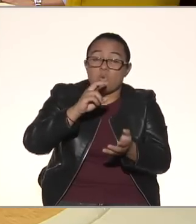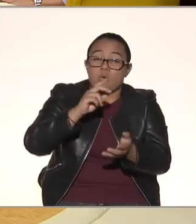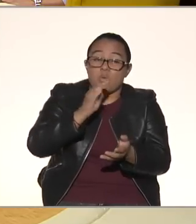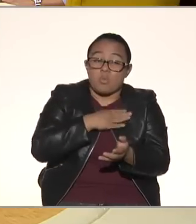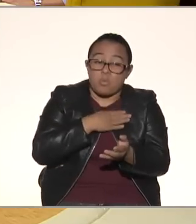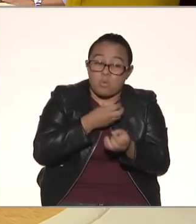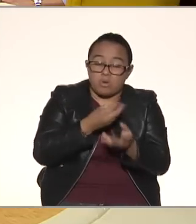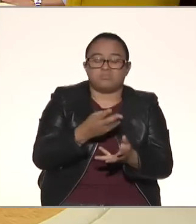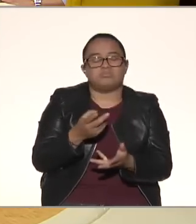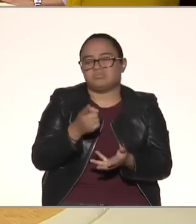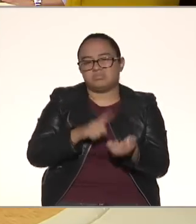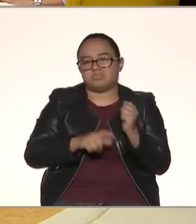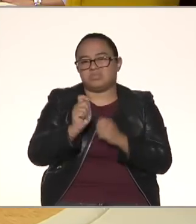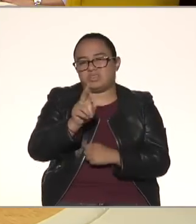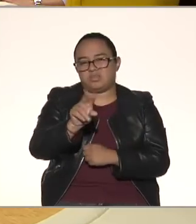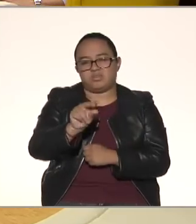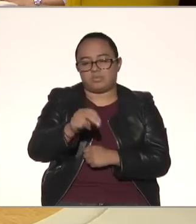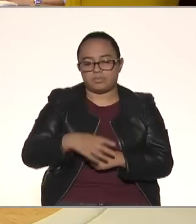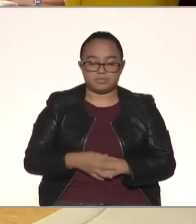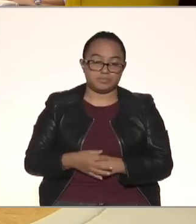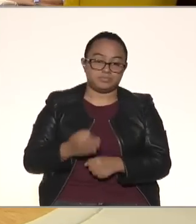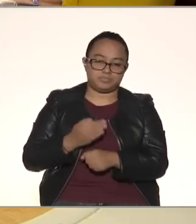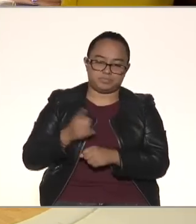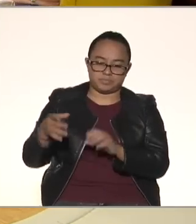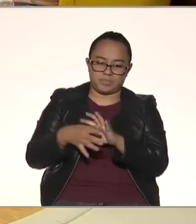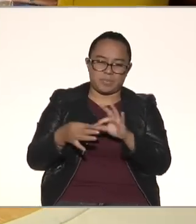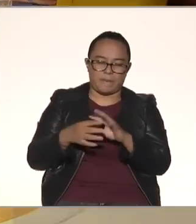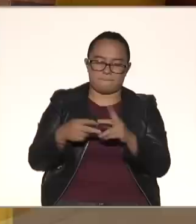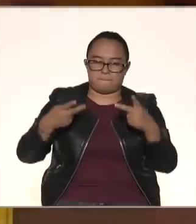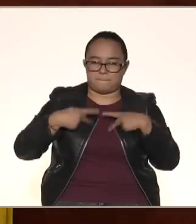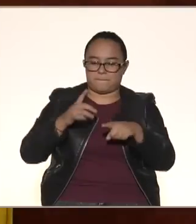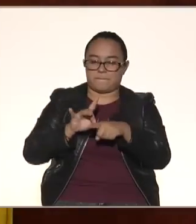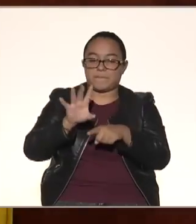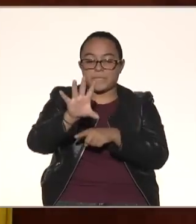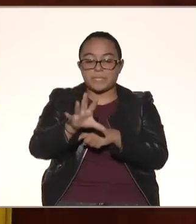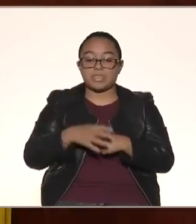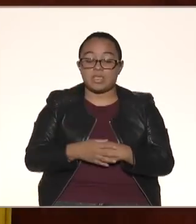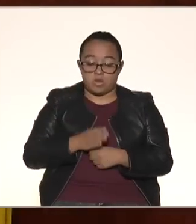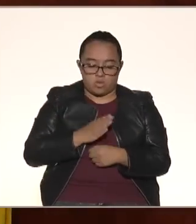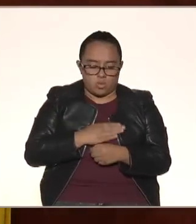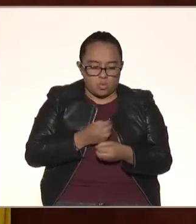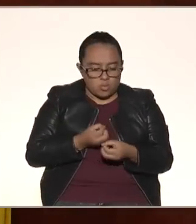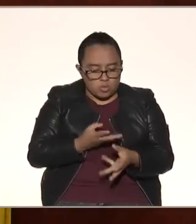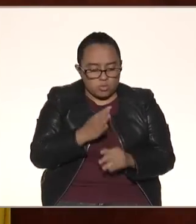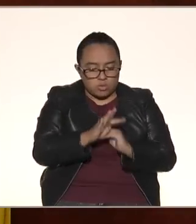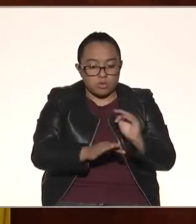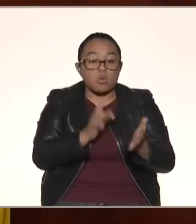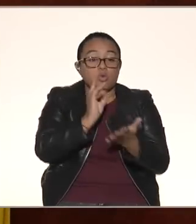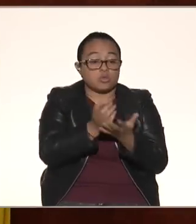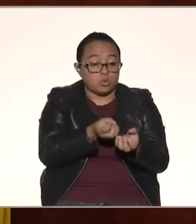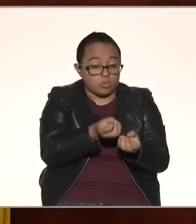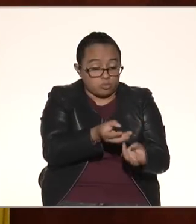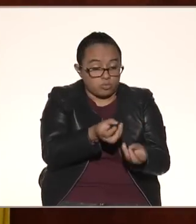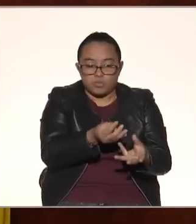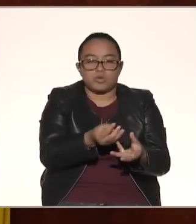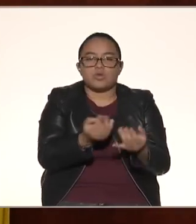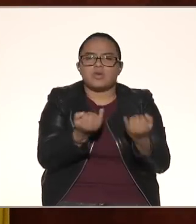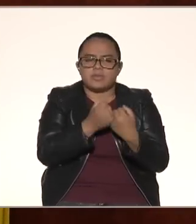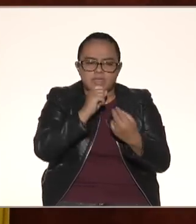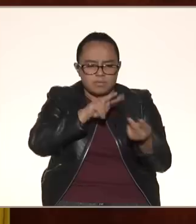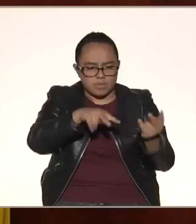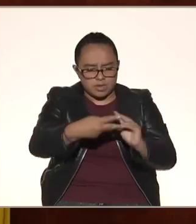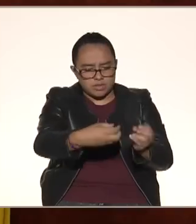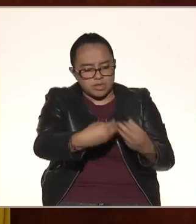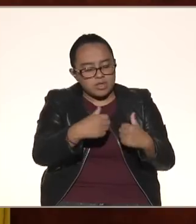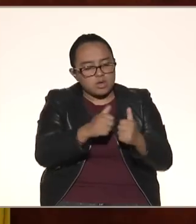Sí, justo sobre lo que están hablando, Odette HZ nos dice, la generosidad no solo es dar, sino también saber recibir